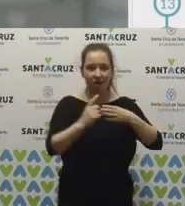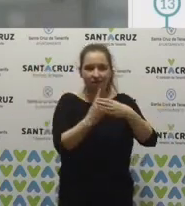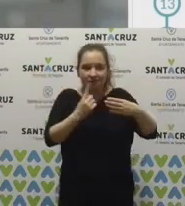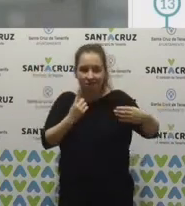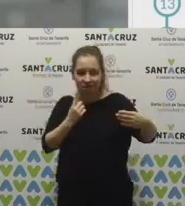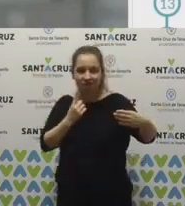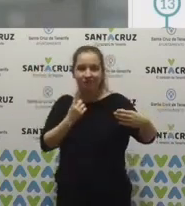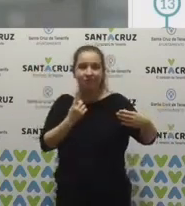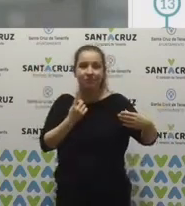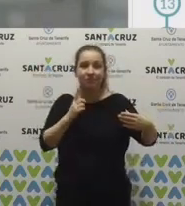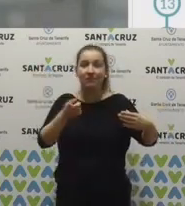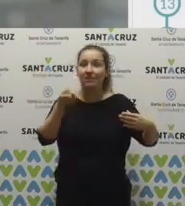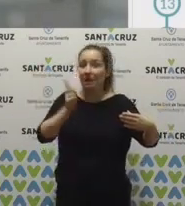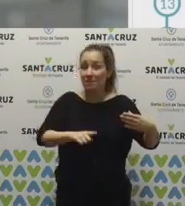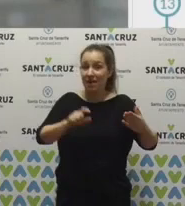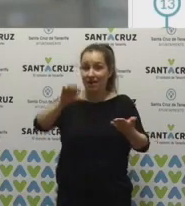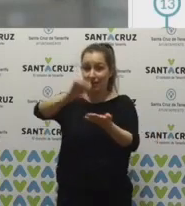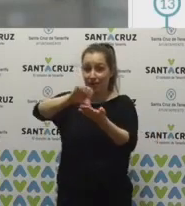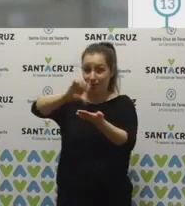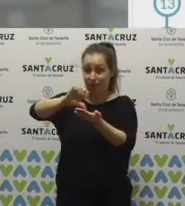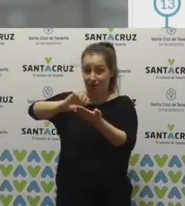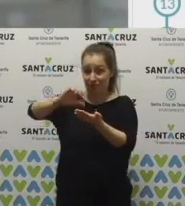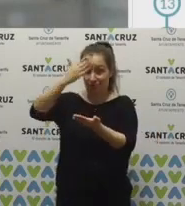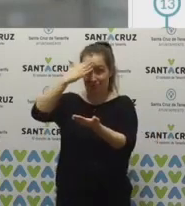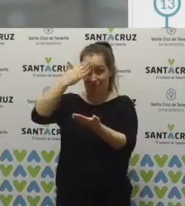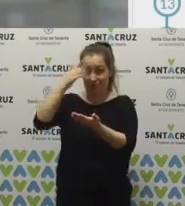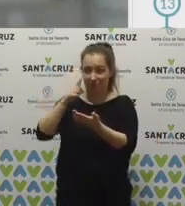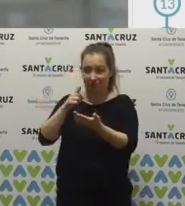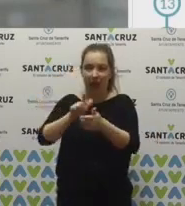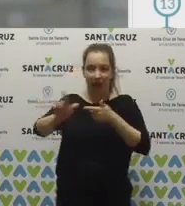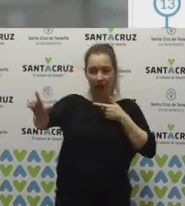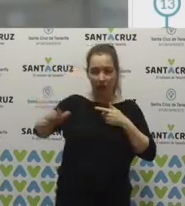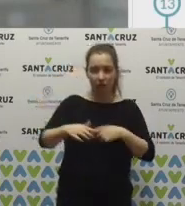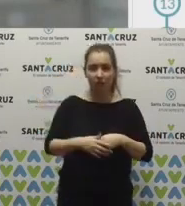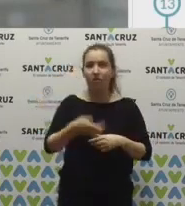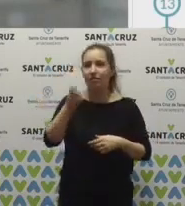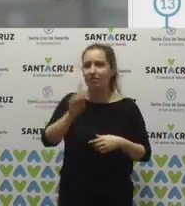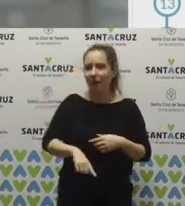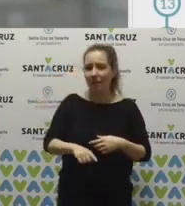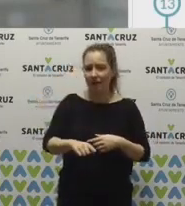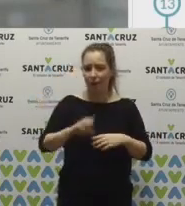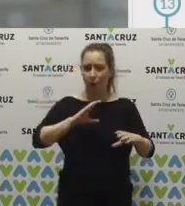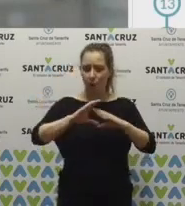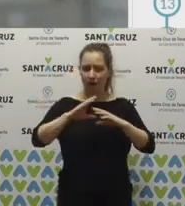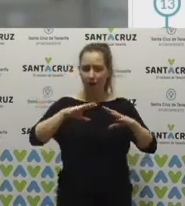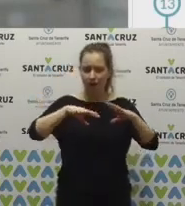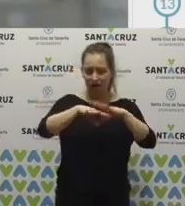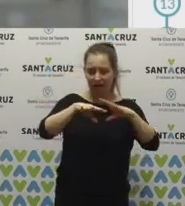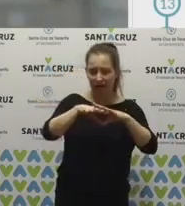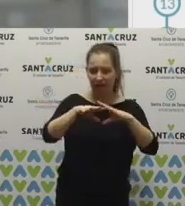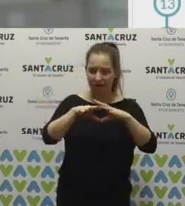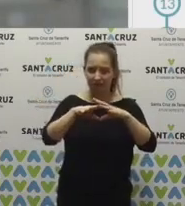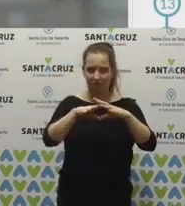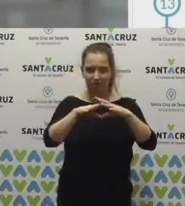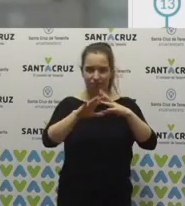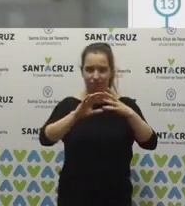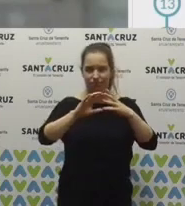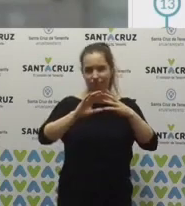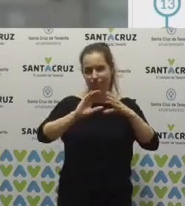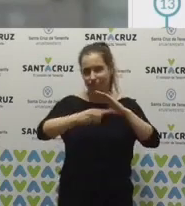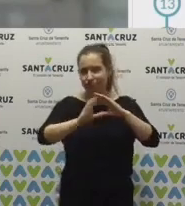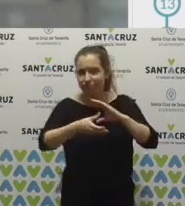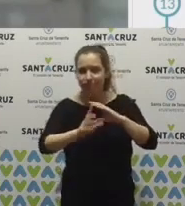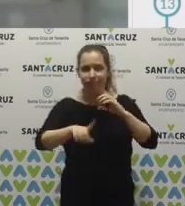con el centro de la ciudad con la complejidad de su red de comunicaciones o el envejecimiento de su población